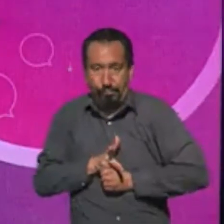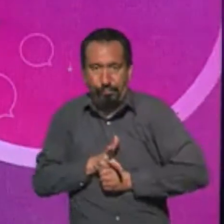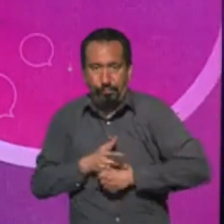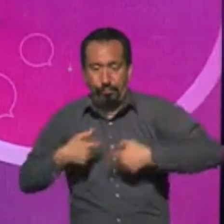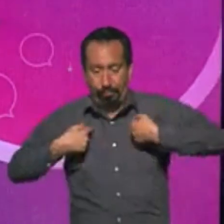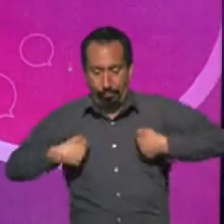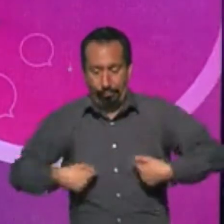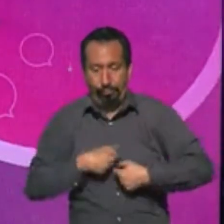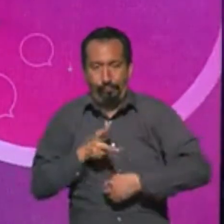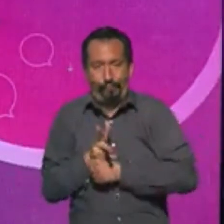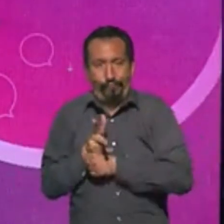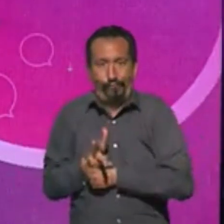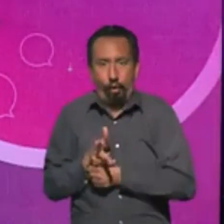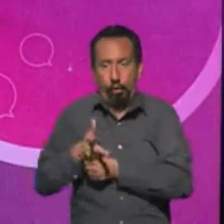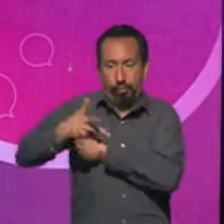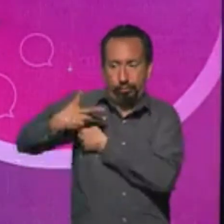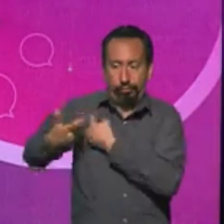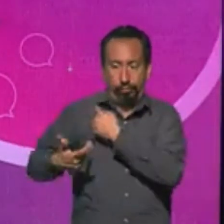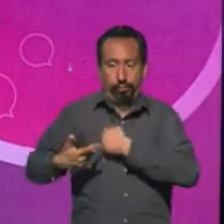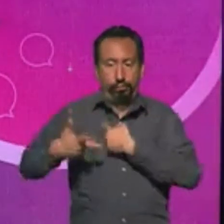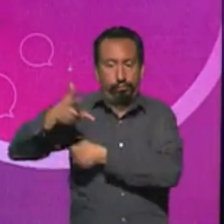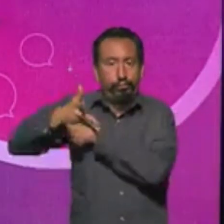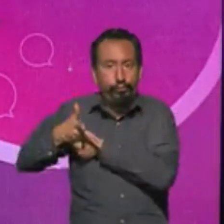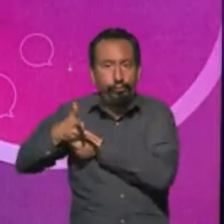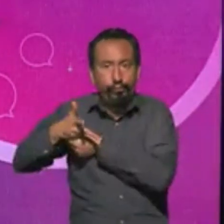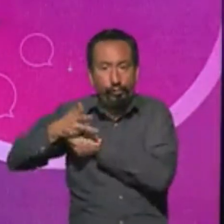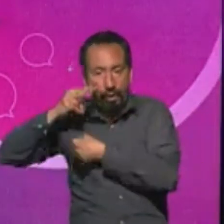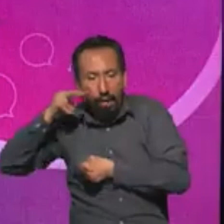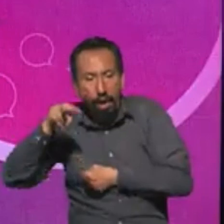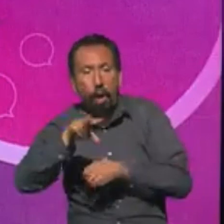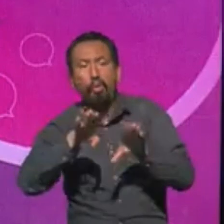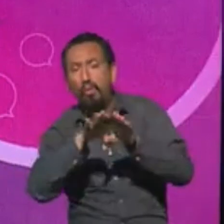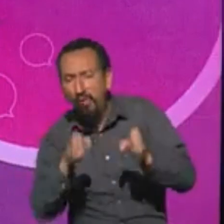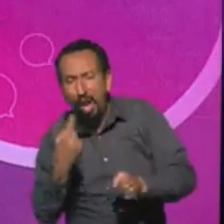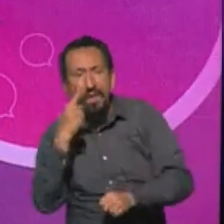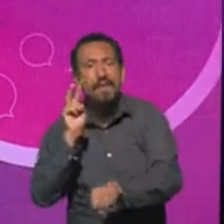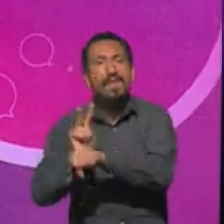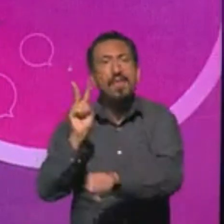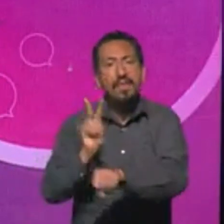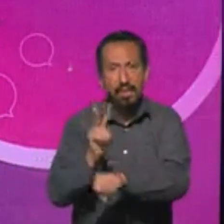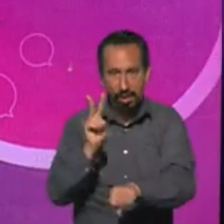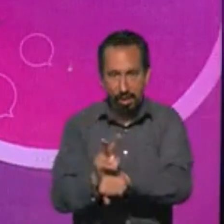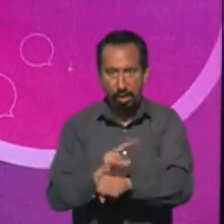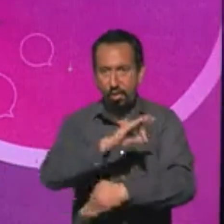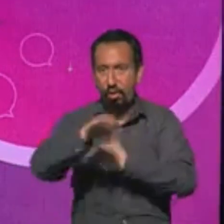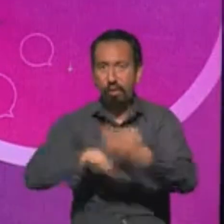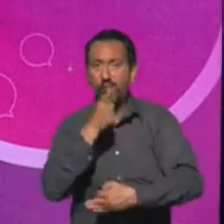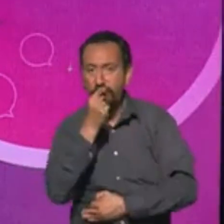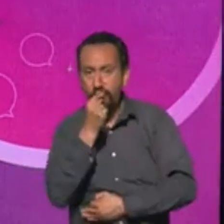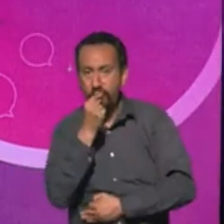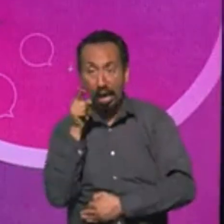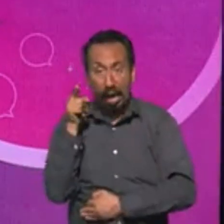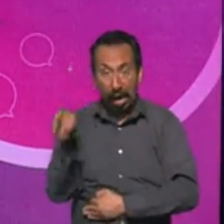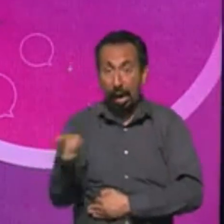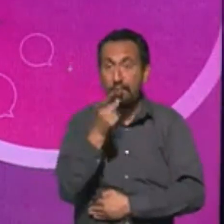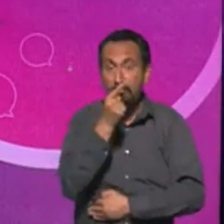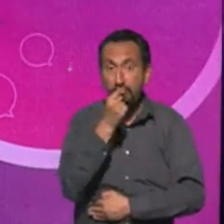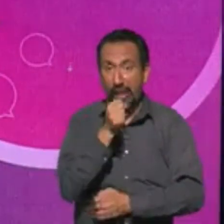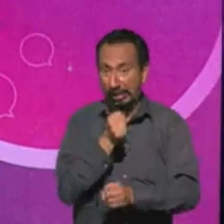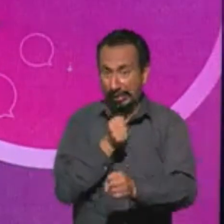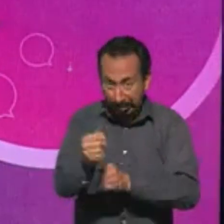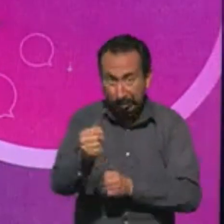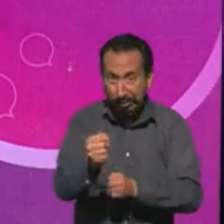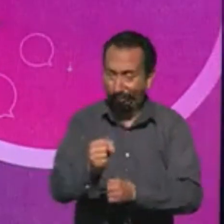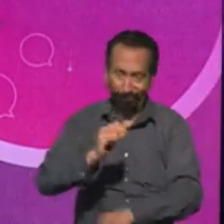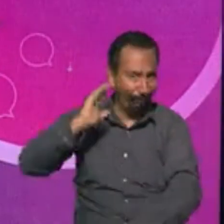real el comportamiento de cada uno de los elementos en Celaya el que la hace la paga y no